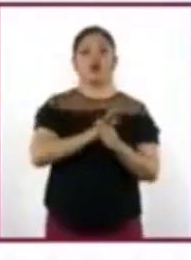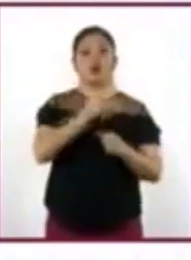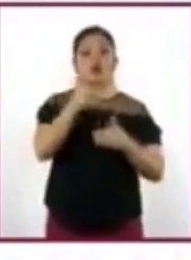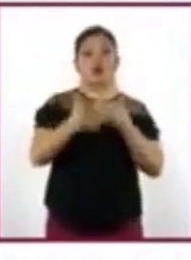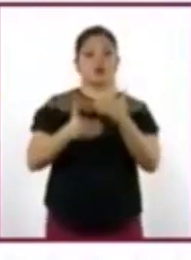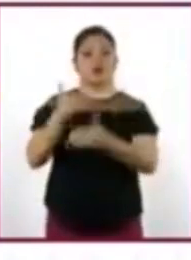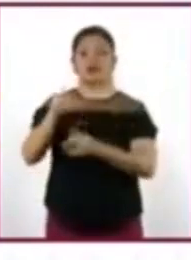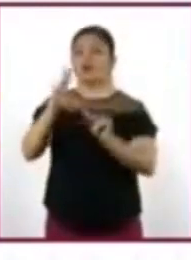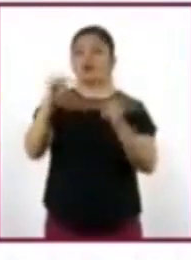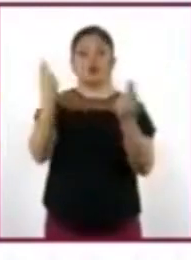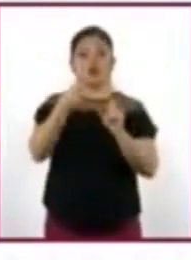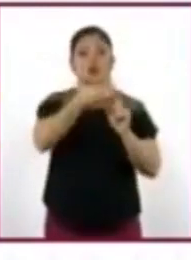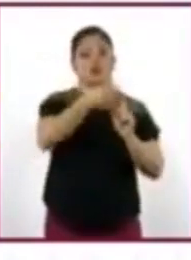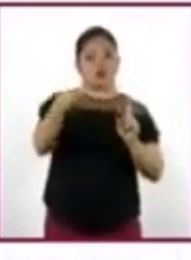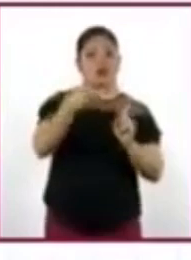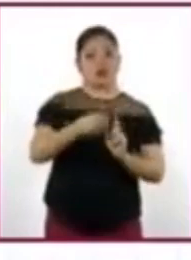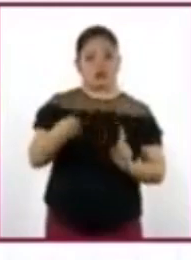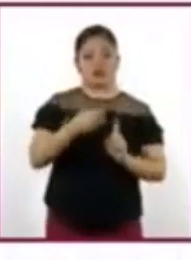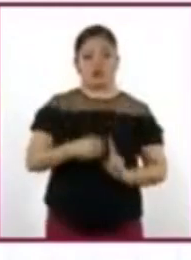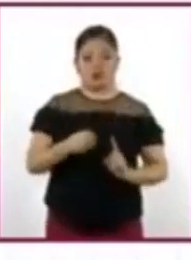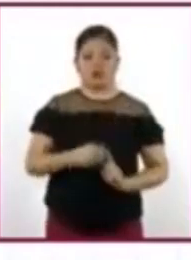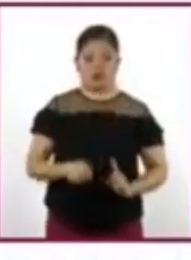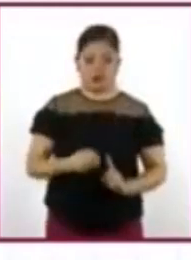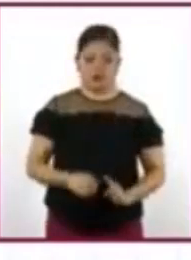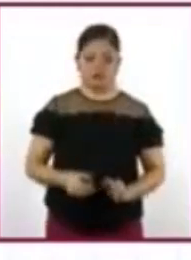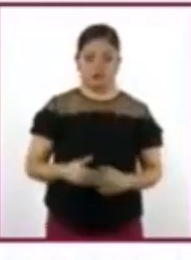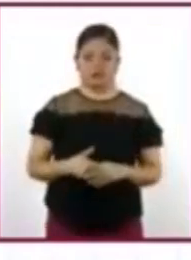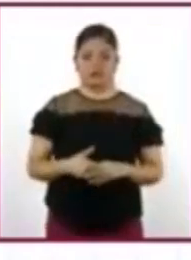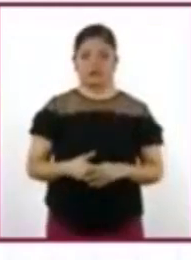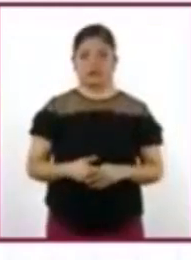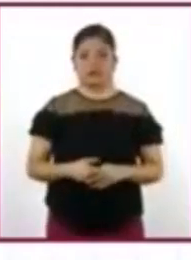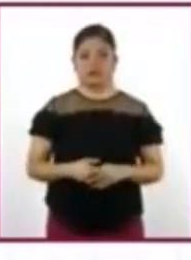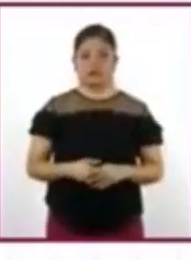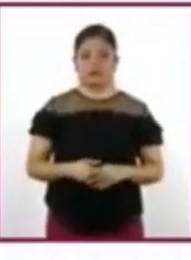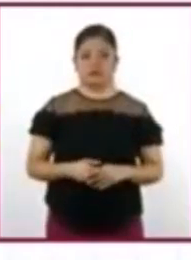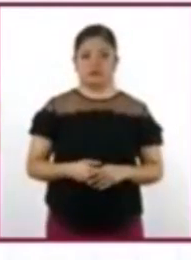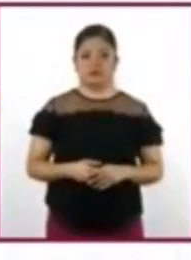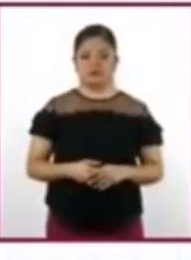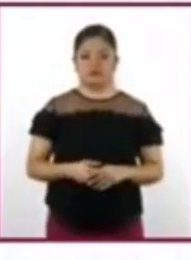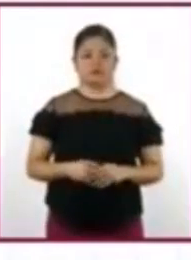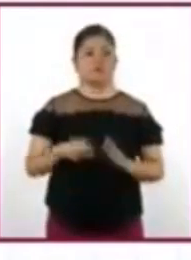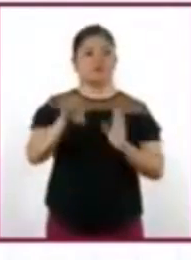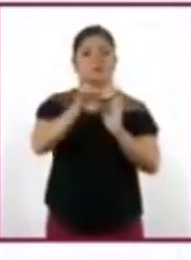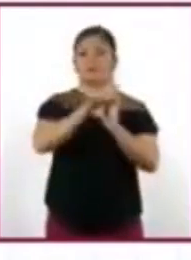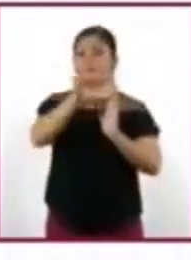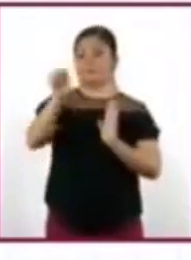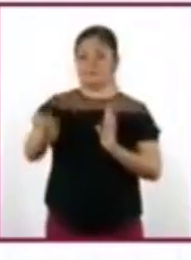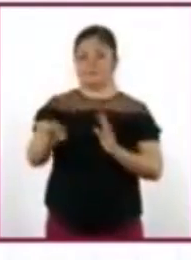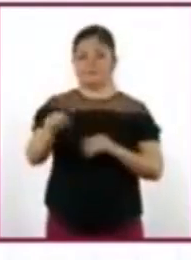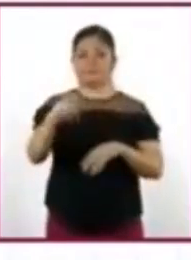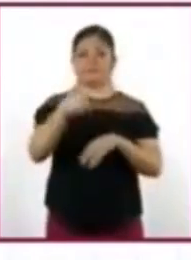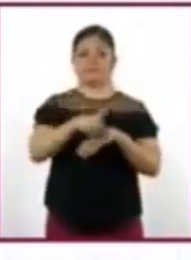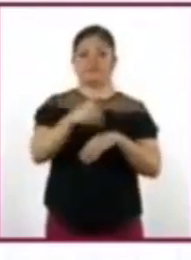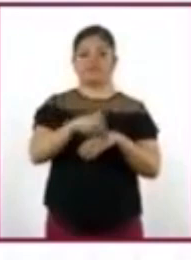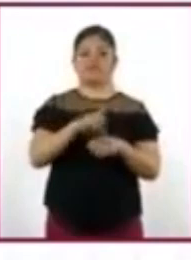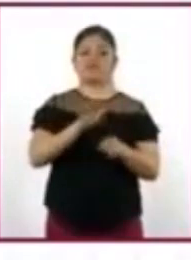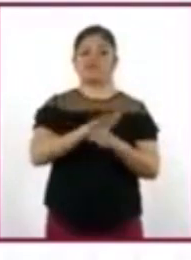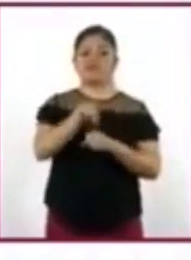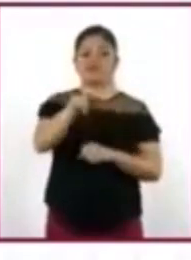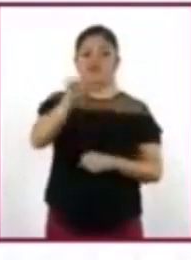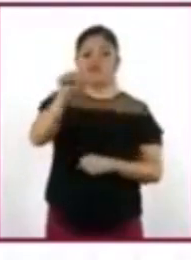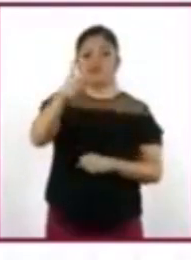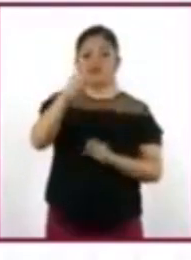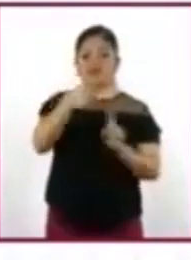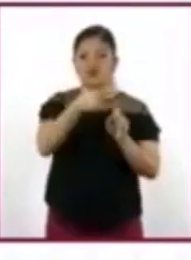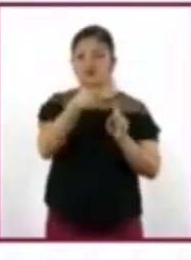sin necesidad de escribir todos los términos anteriores a él. Por ejemplo, el número que ocupa el lugar 11